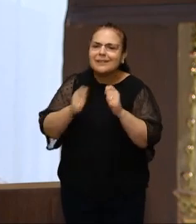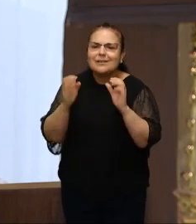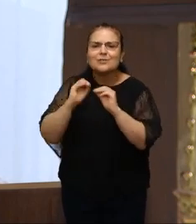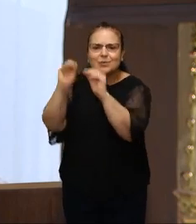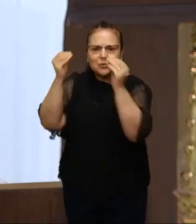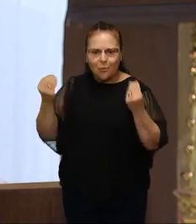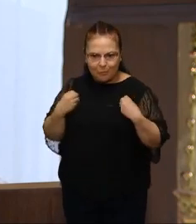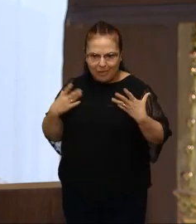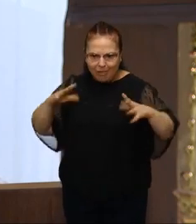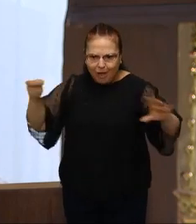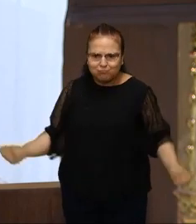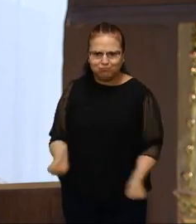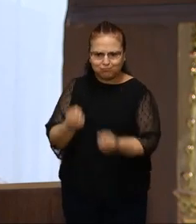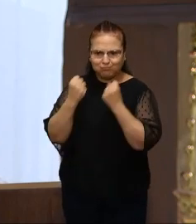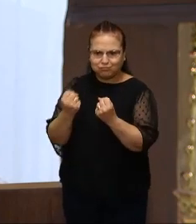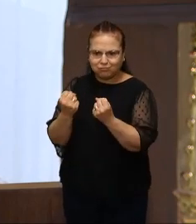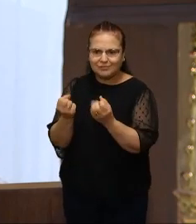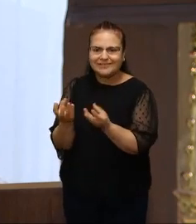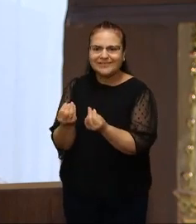muchos.